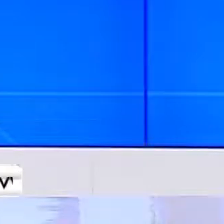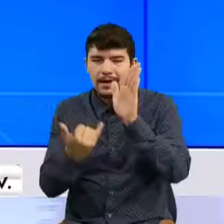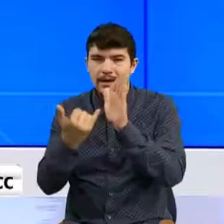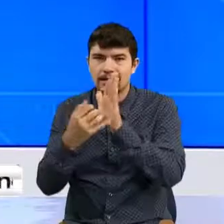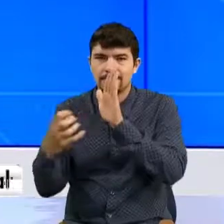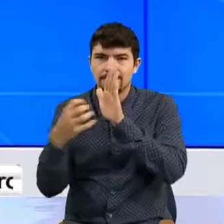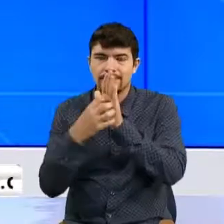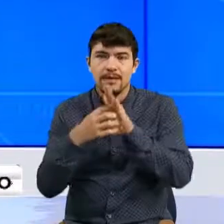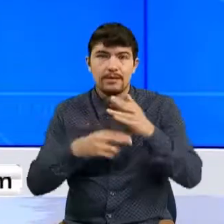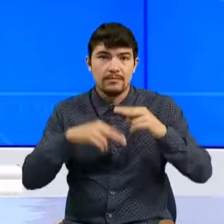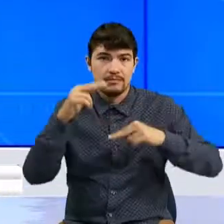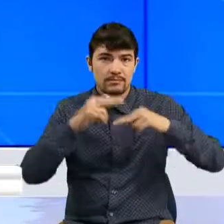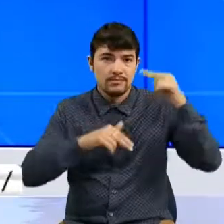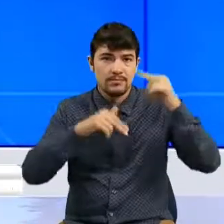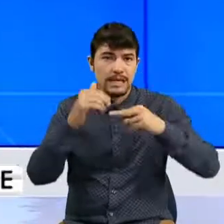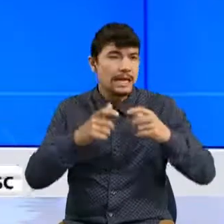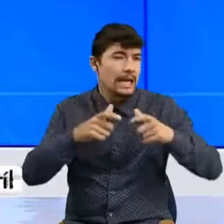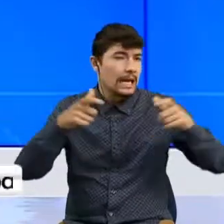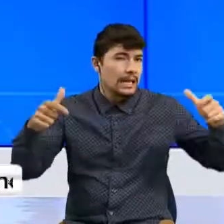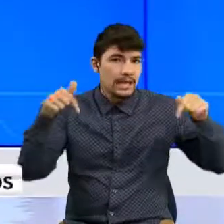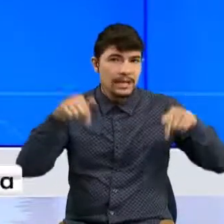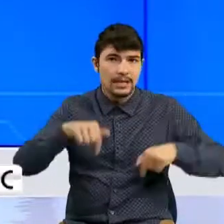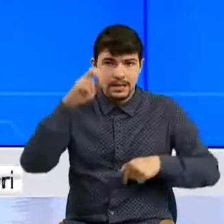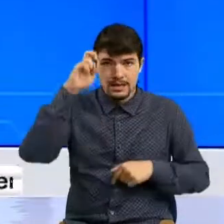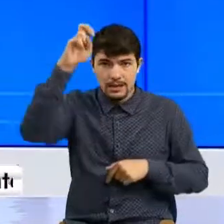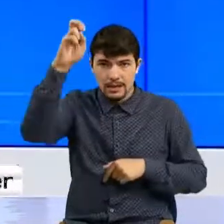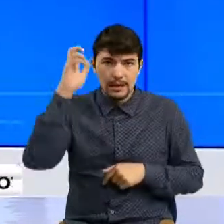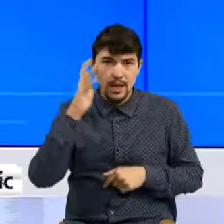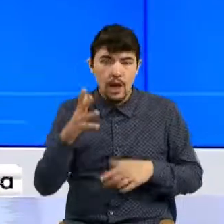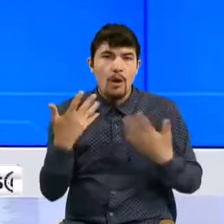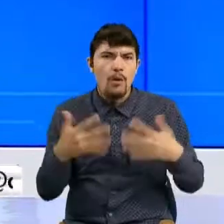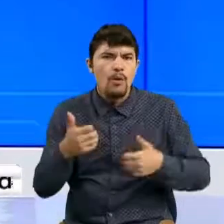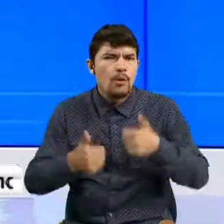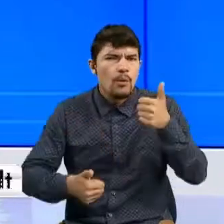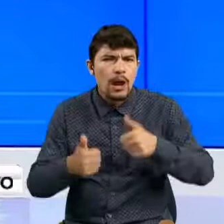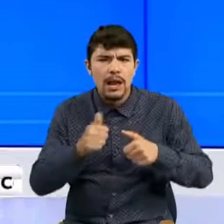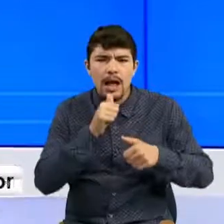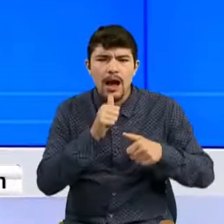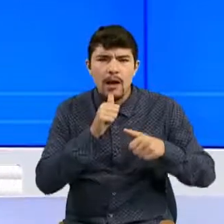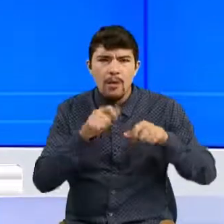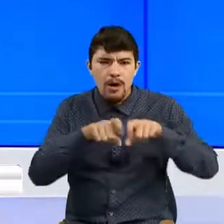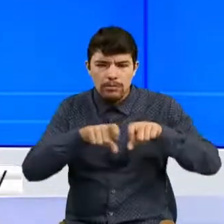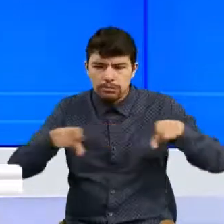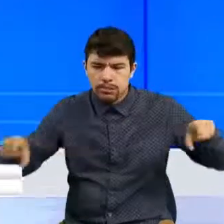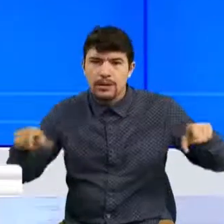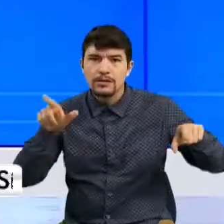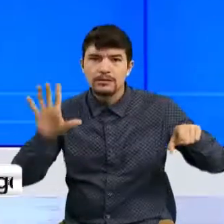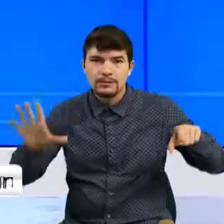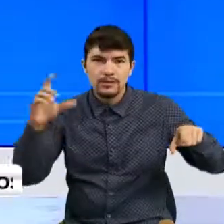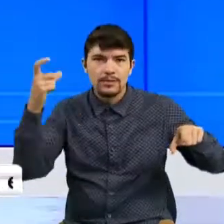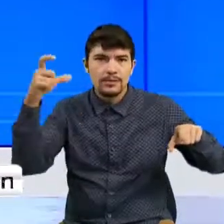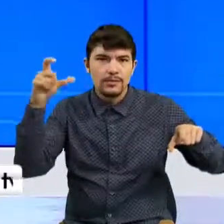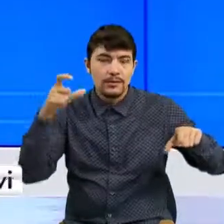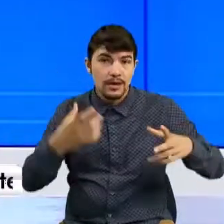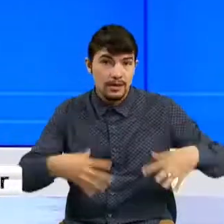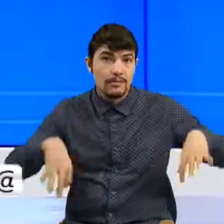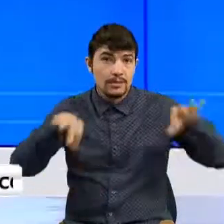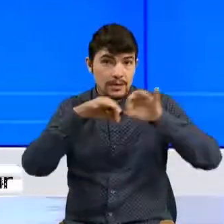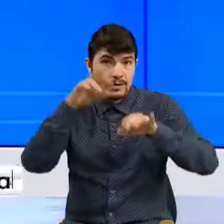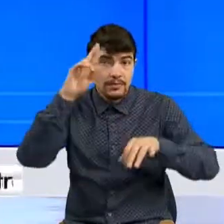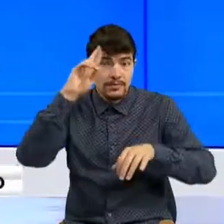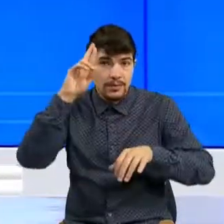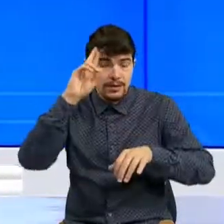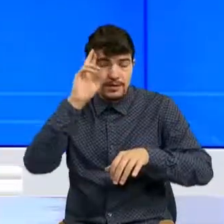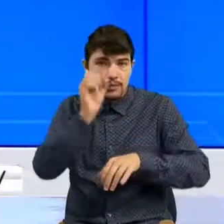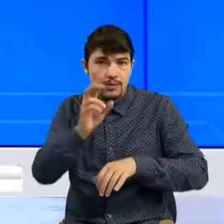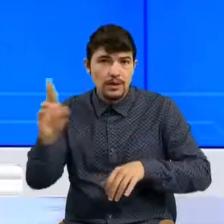El proyecto de infraestructura más ambicioso actualmente en norte de Santander es el del acueducto metropolitano de Cúcuta. Y debido a la importancia, Oriente Noticias informa